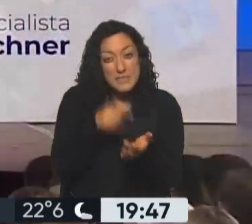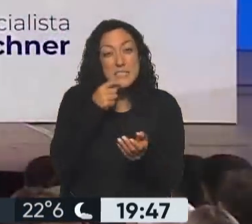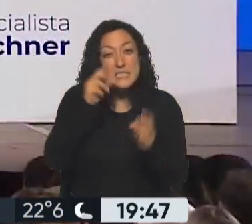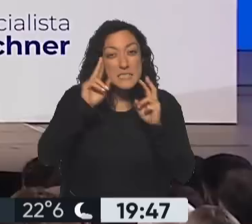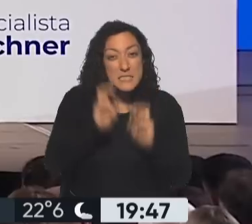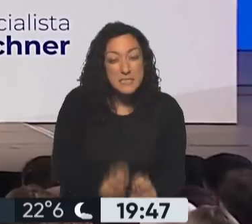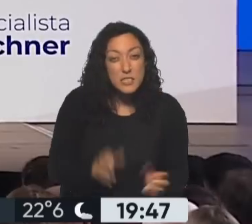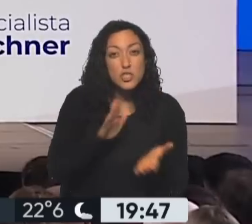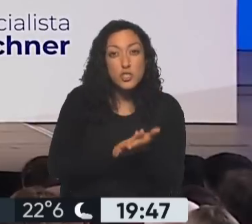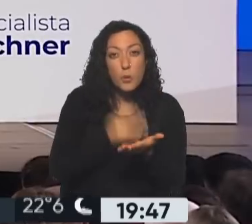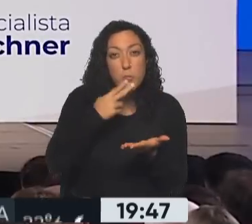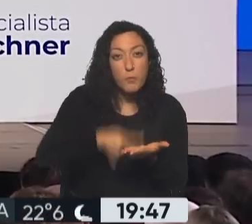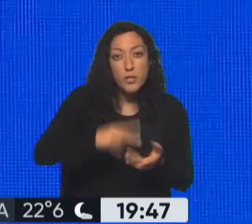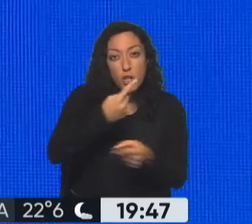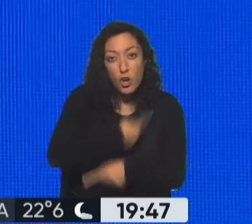más tributariamente,